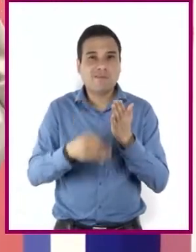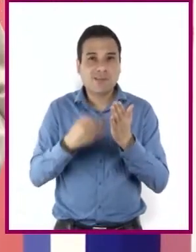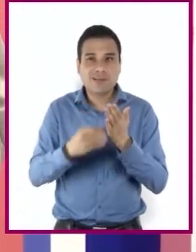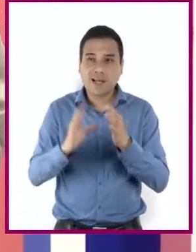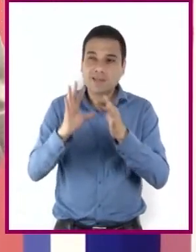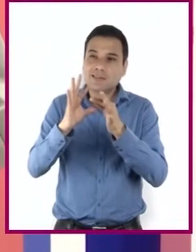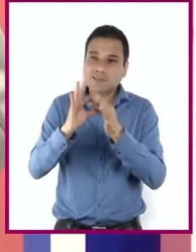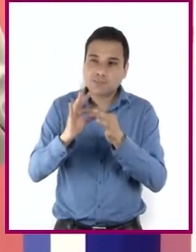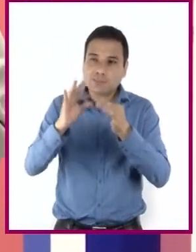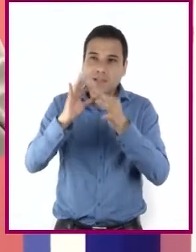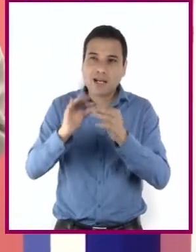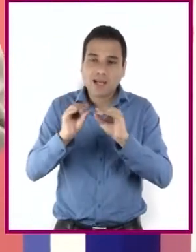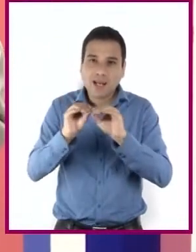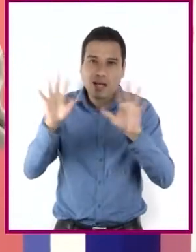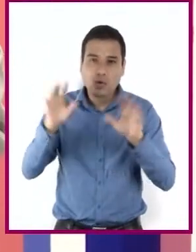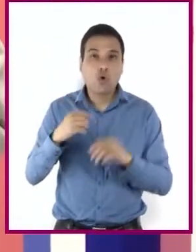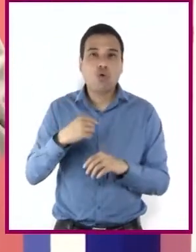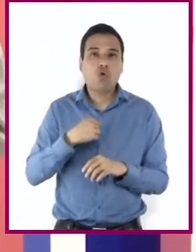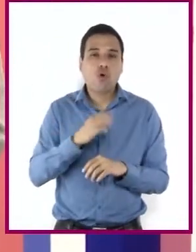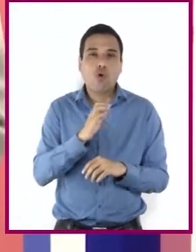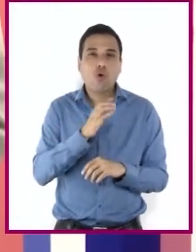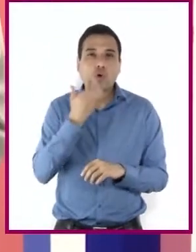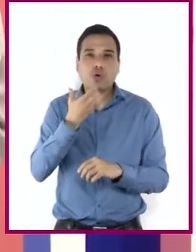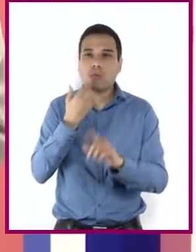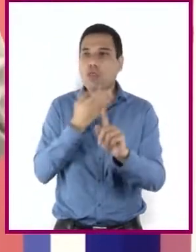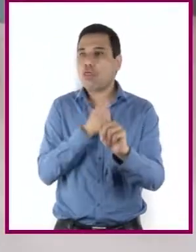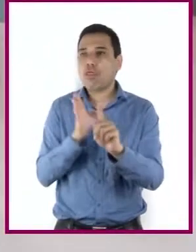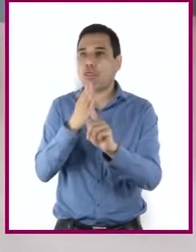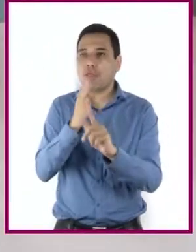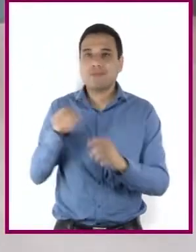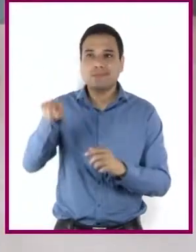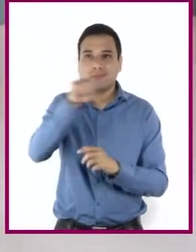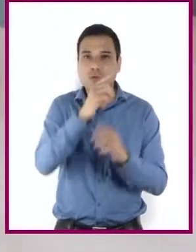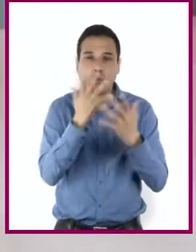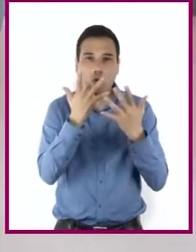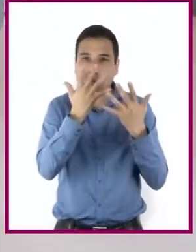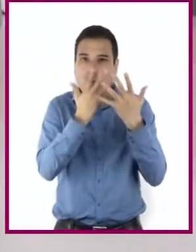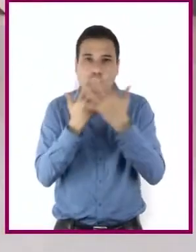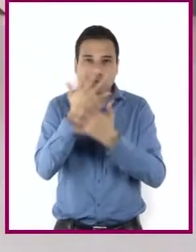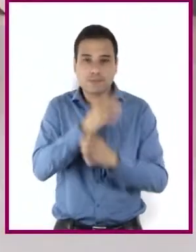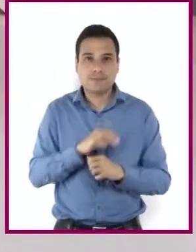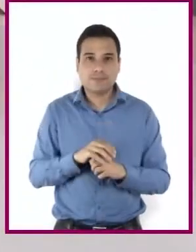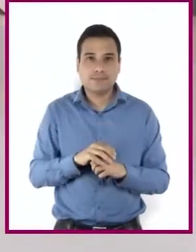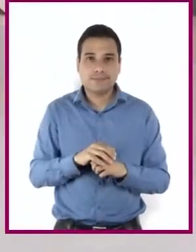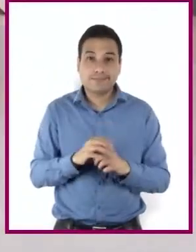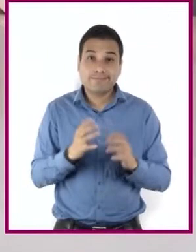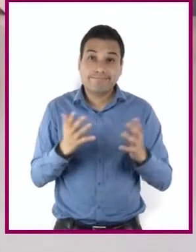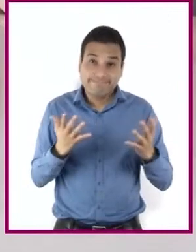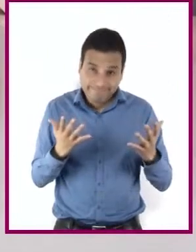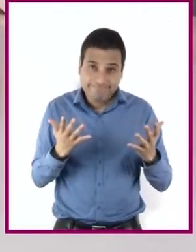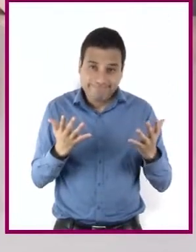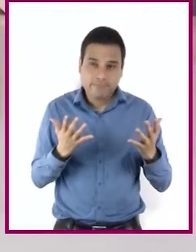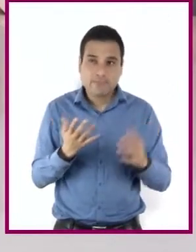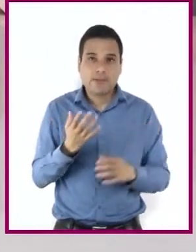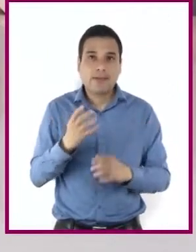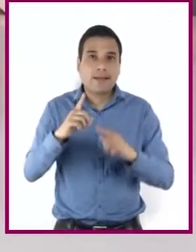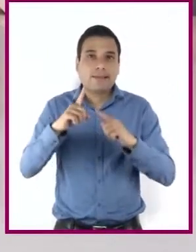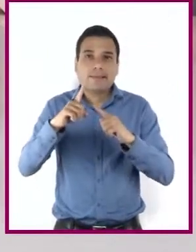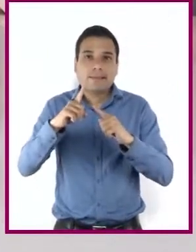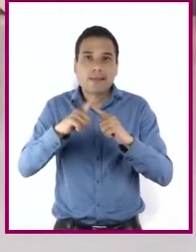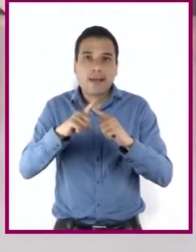pasaba de un punto a otro y eso los confundió. Por lo tanto, el resultado fue algo diferente a lo que